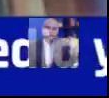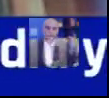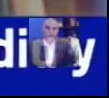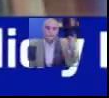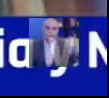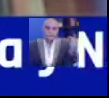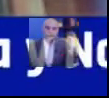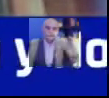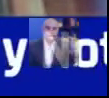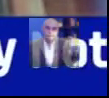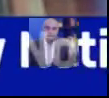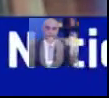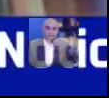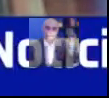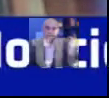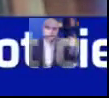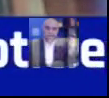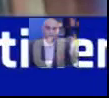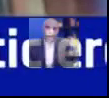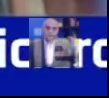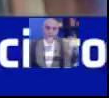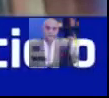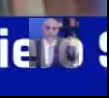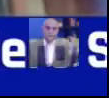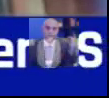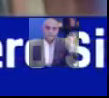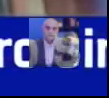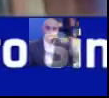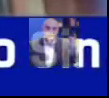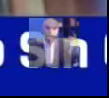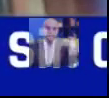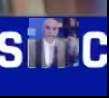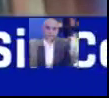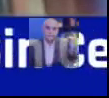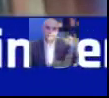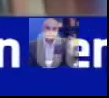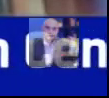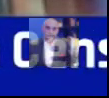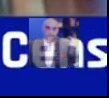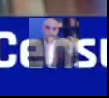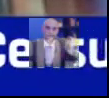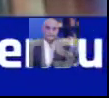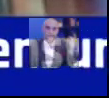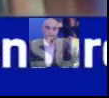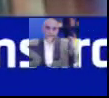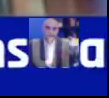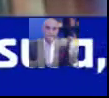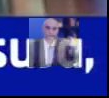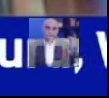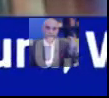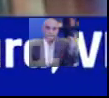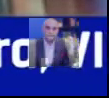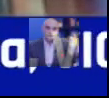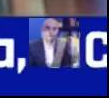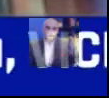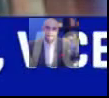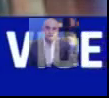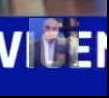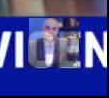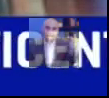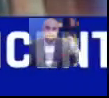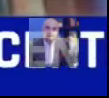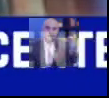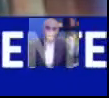que más bien intentan defender los privilegios de las corporaciones. Y ayer